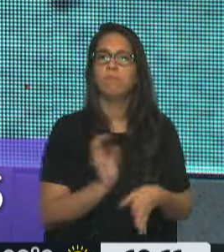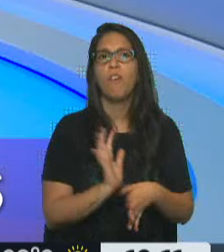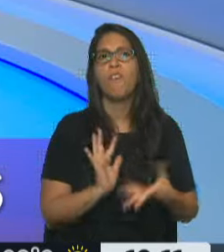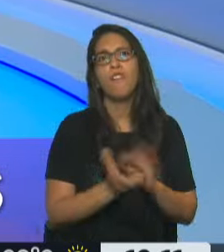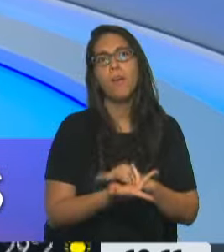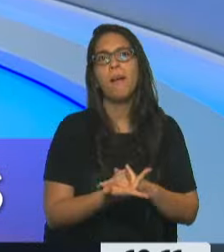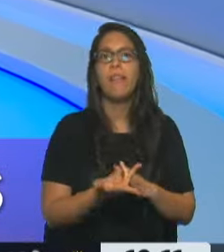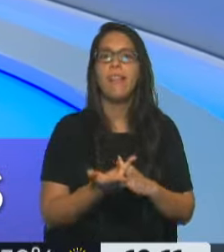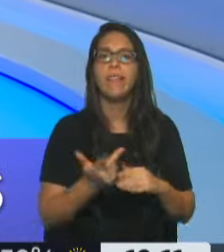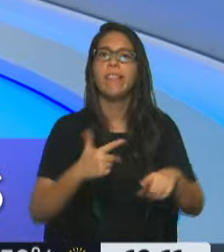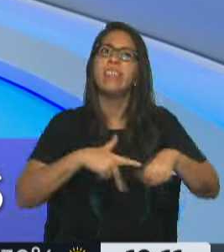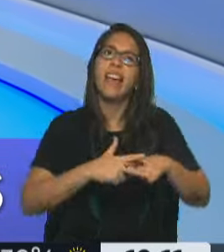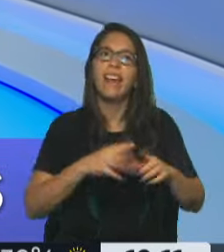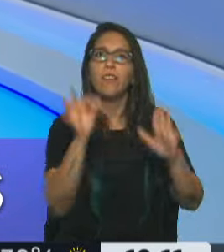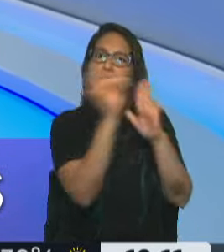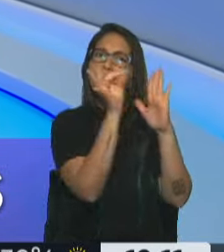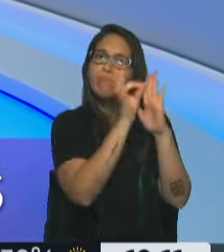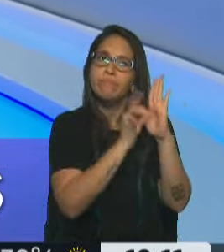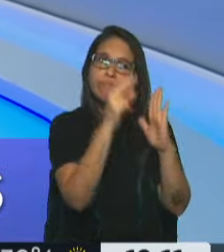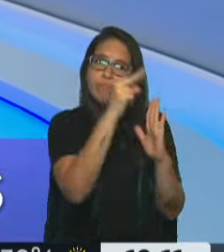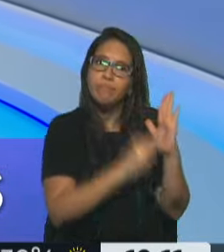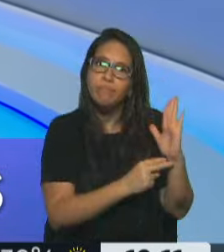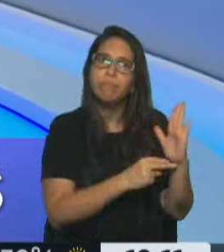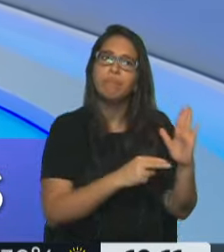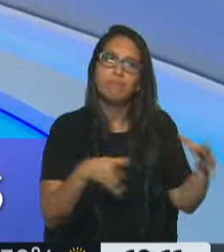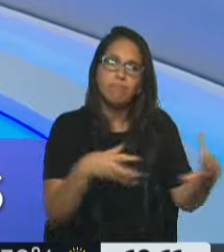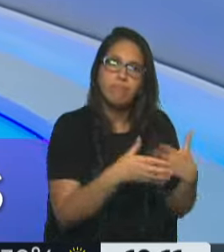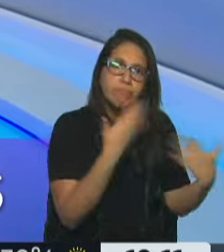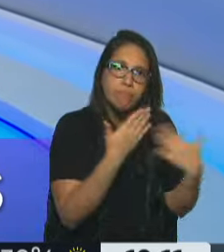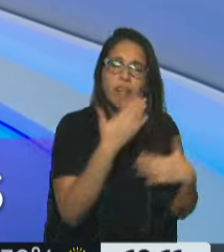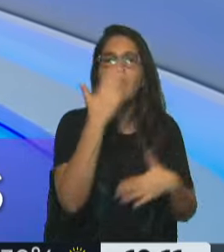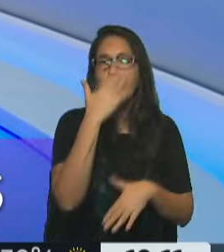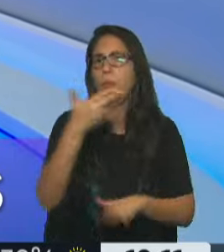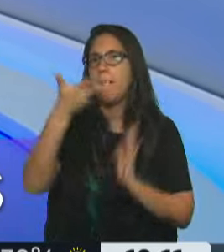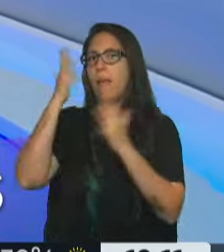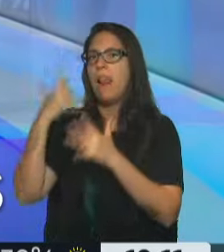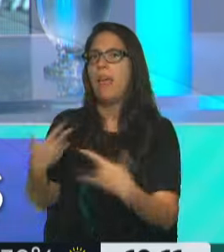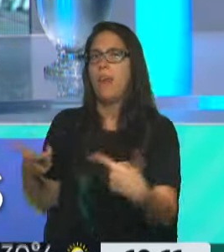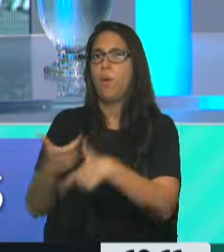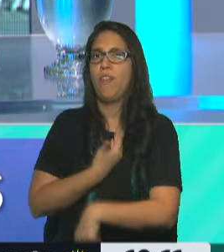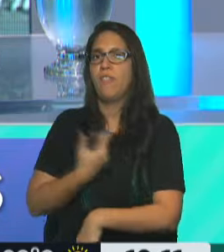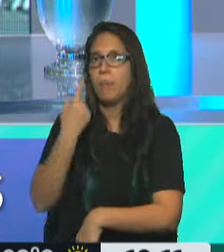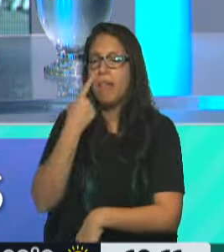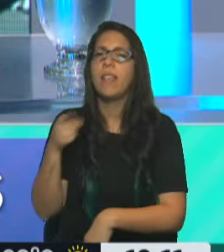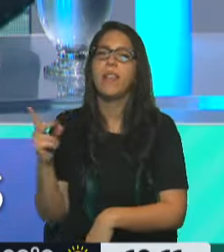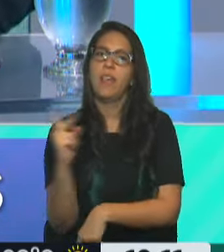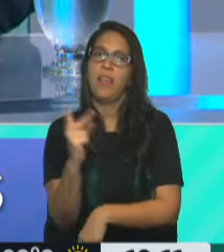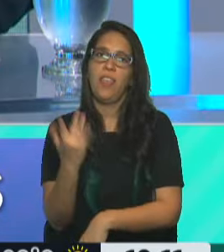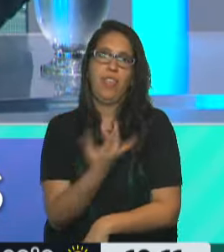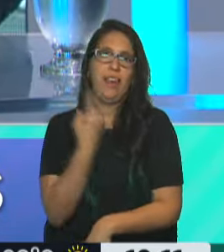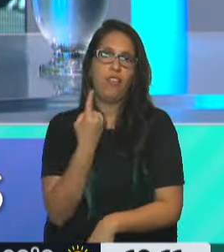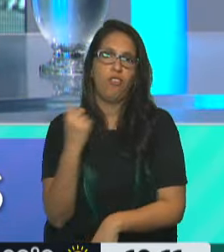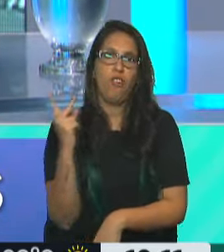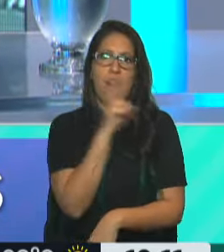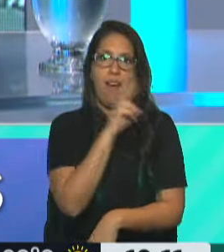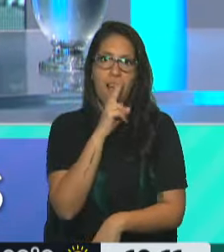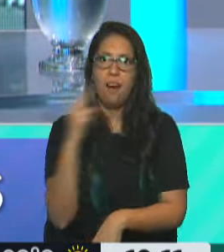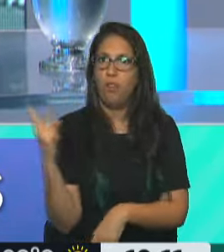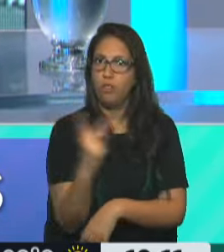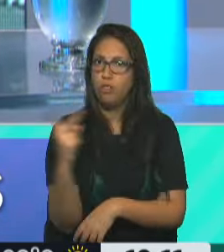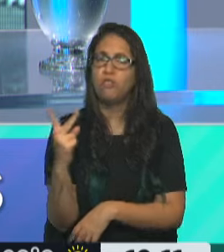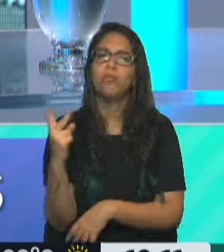este desp el encuentro con más político más político un mano a mano entre crg meley donde